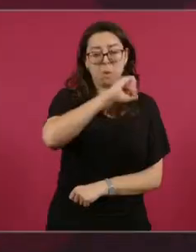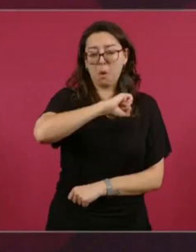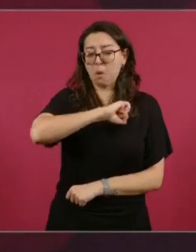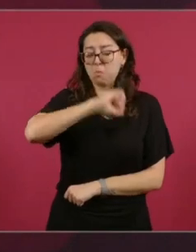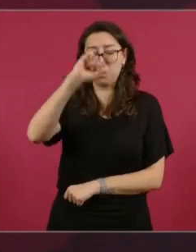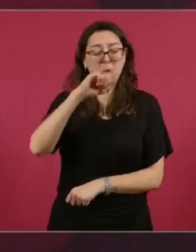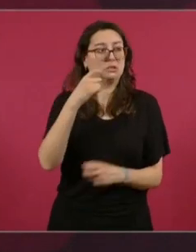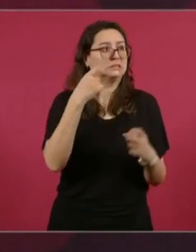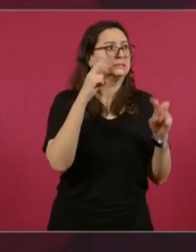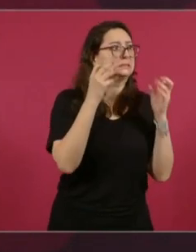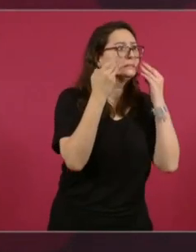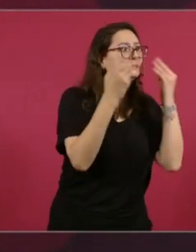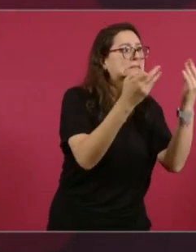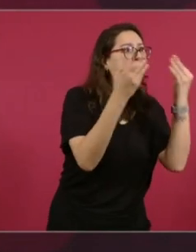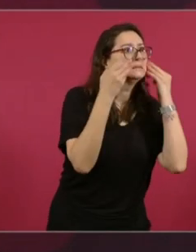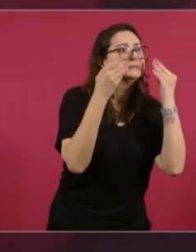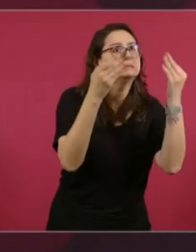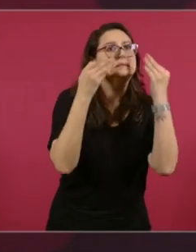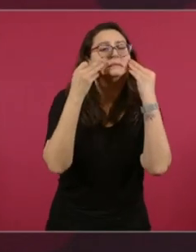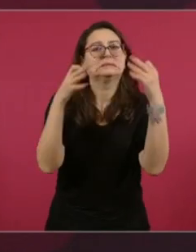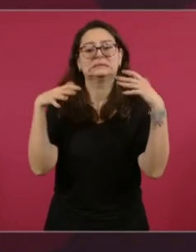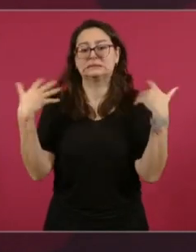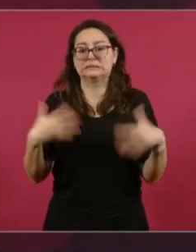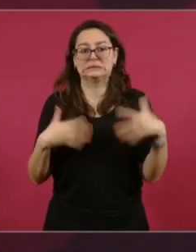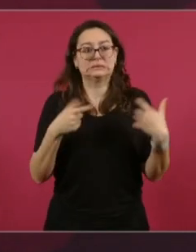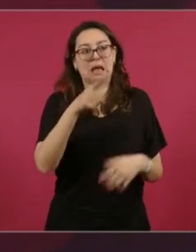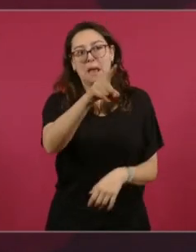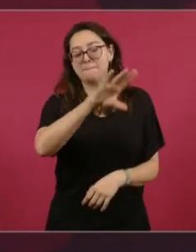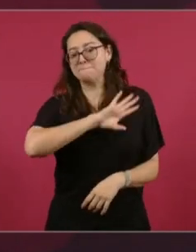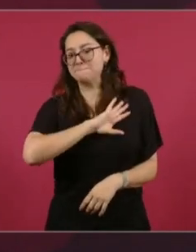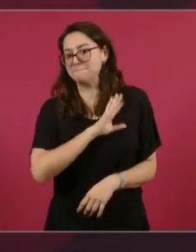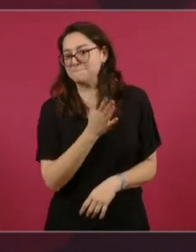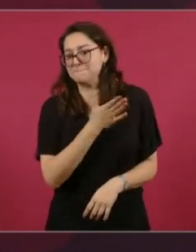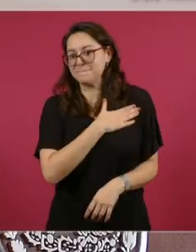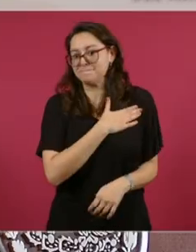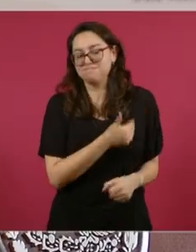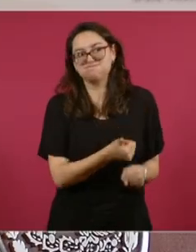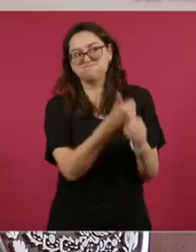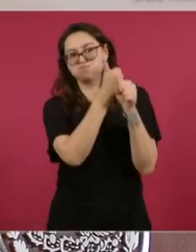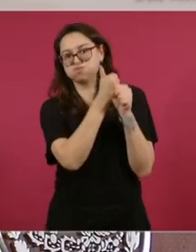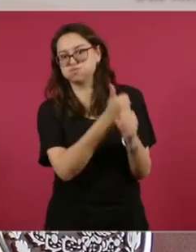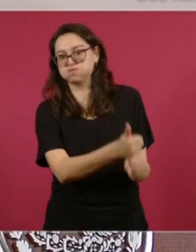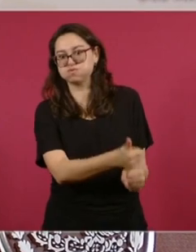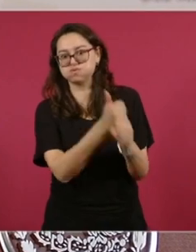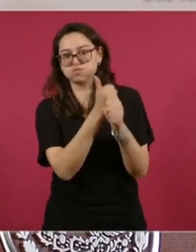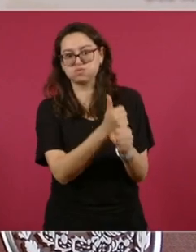Nosotros por eso queremos, bueno, es regresar